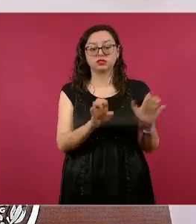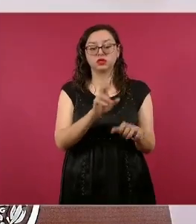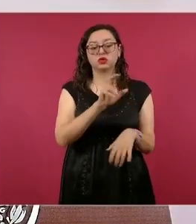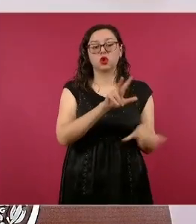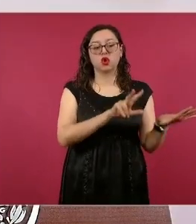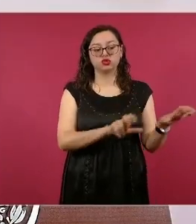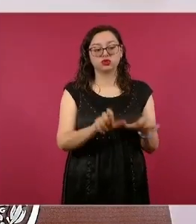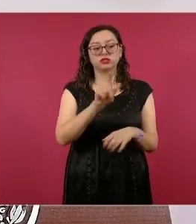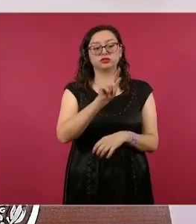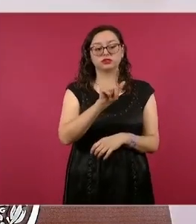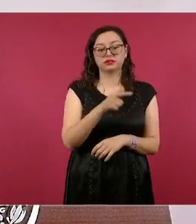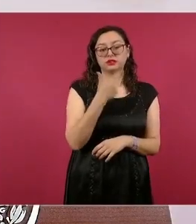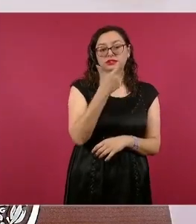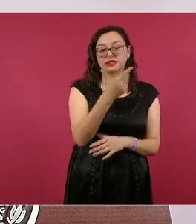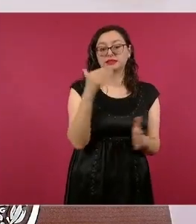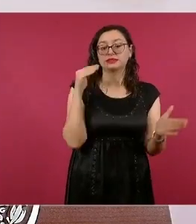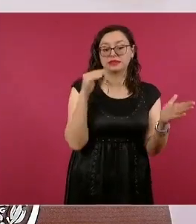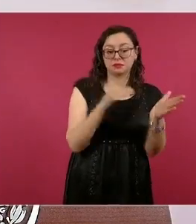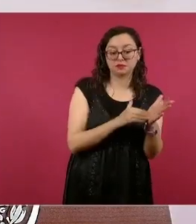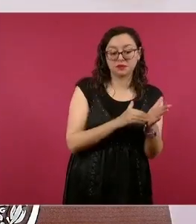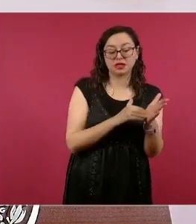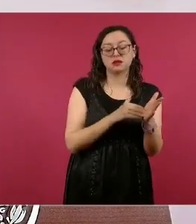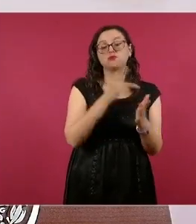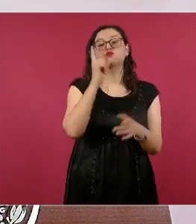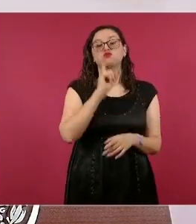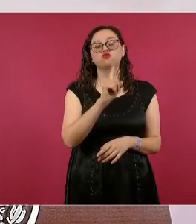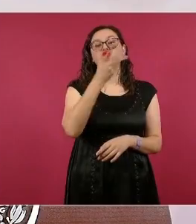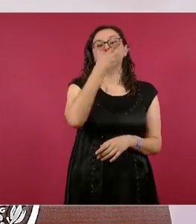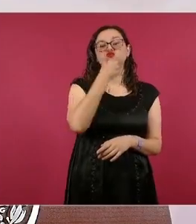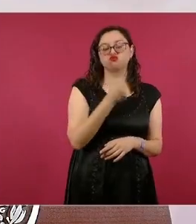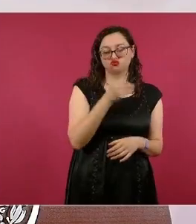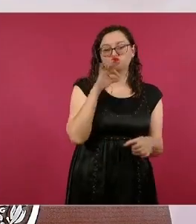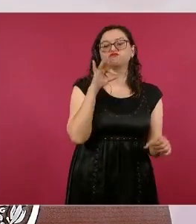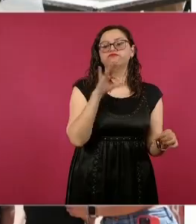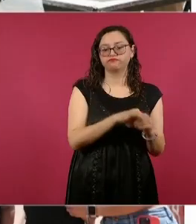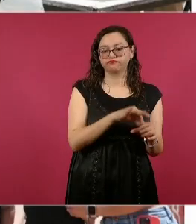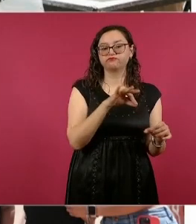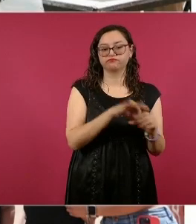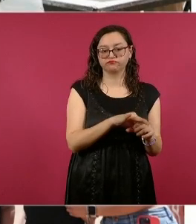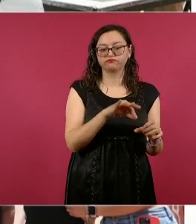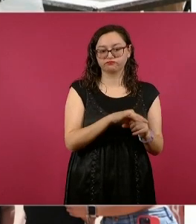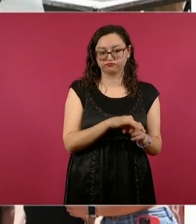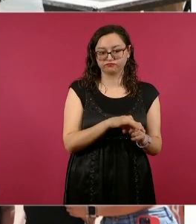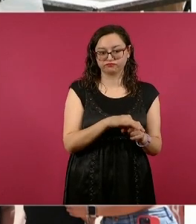59.987.000 mujeres y hombres de un total de